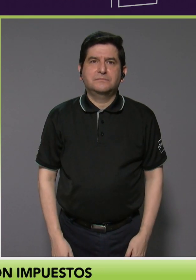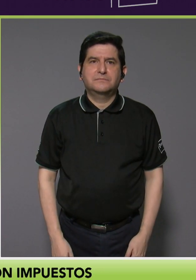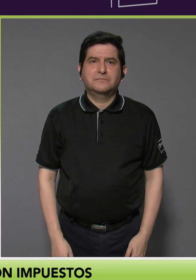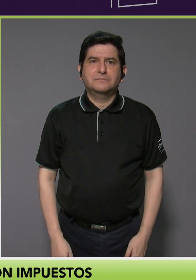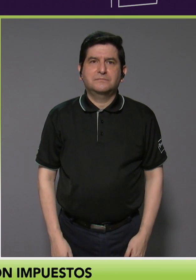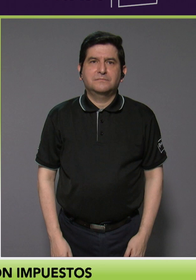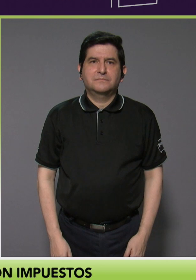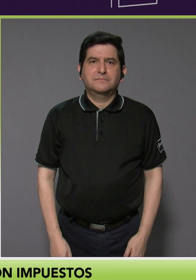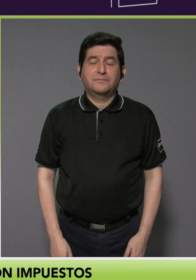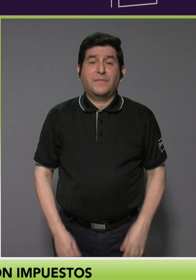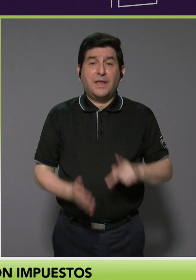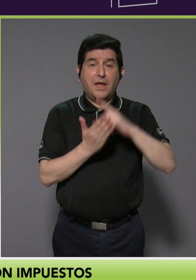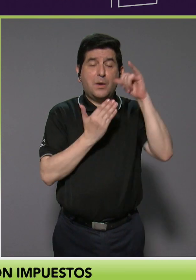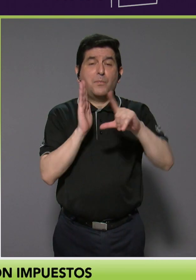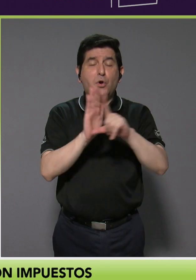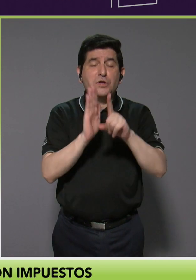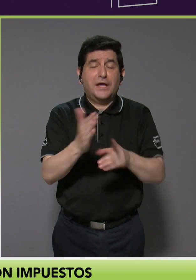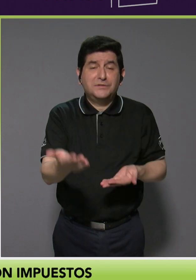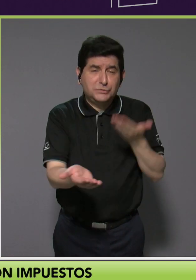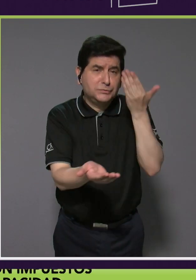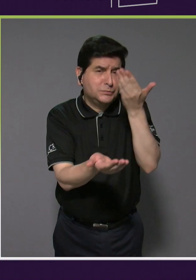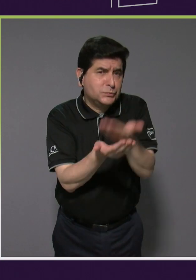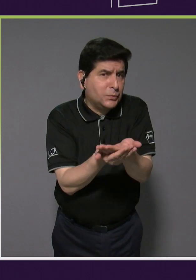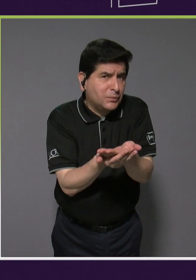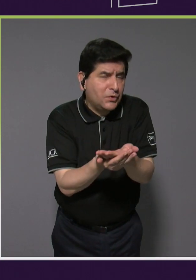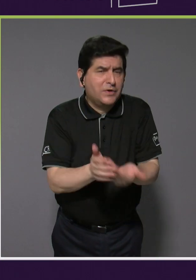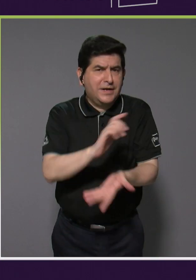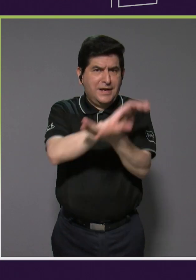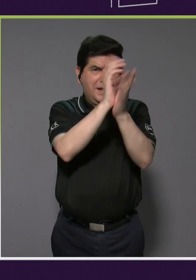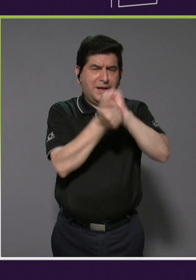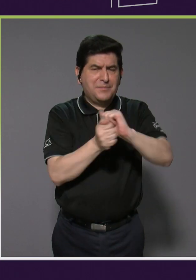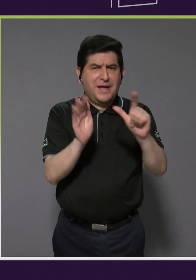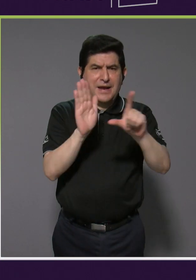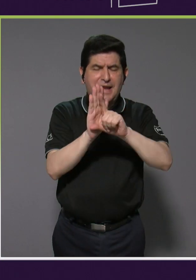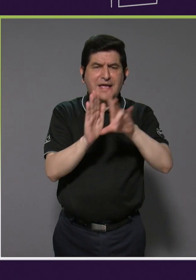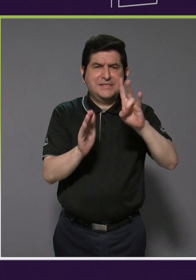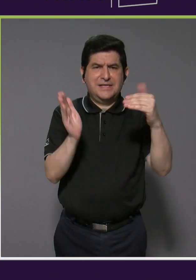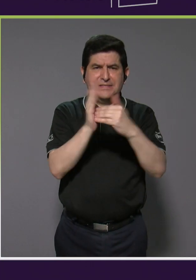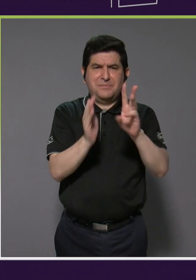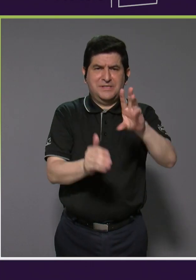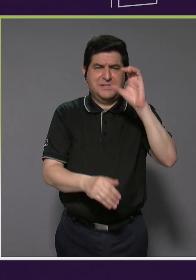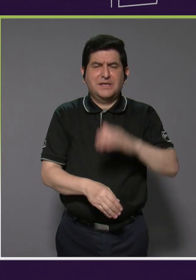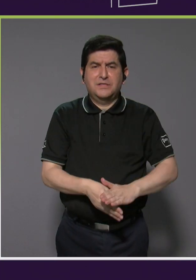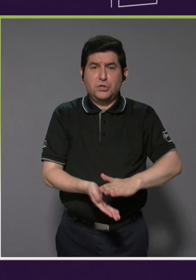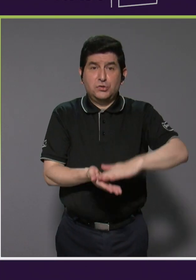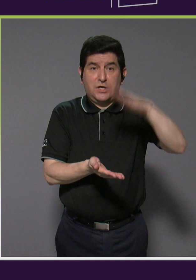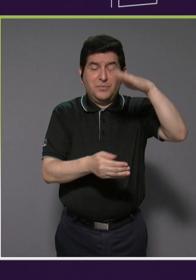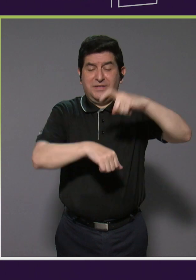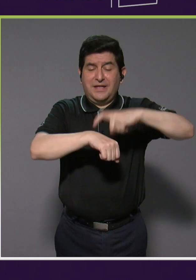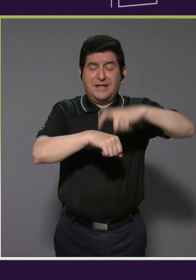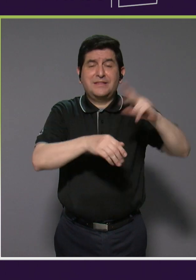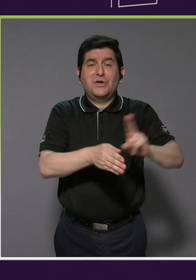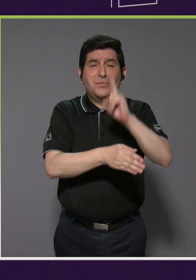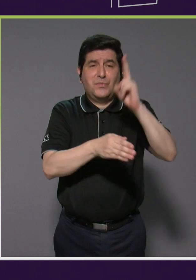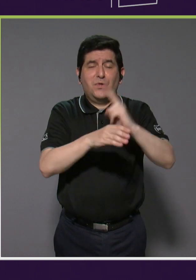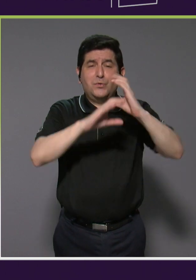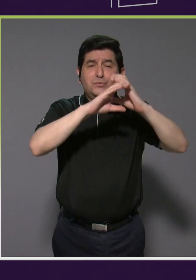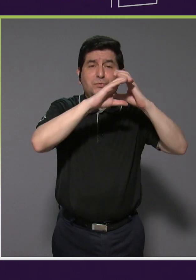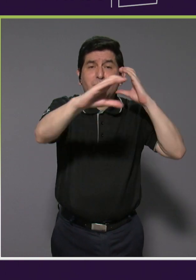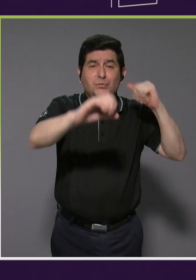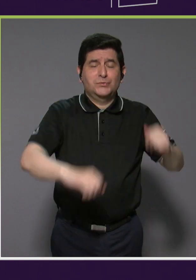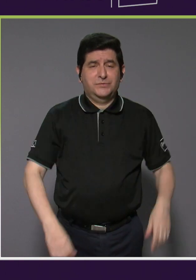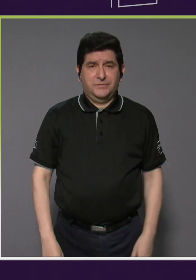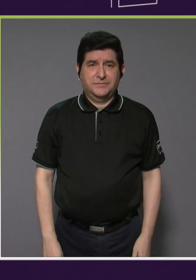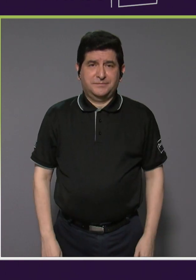bueno, existe el proyecto de ley que propone modificar a la ley 7600 para aumentar el periodo de vida útil de los